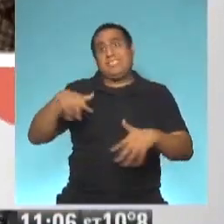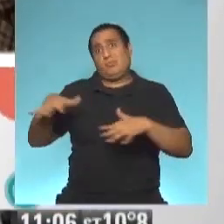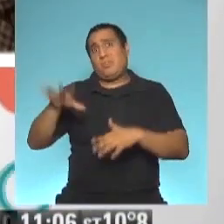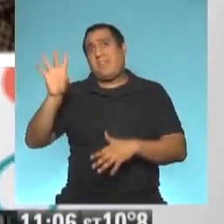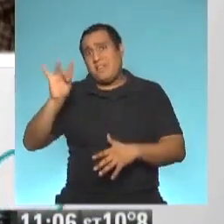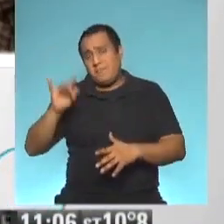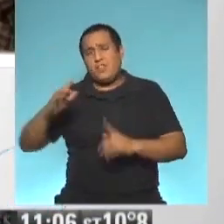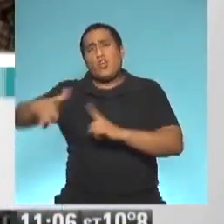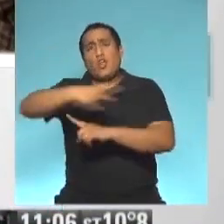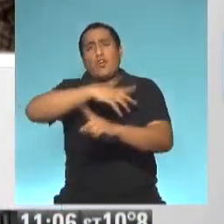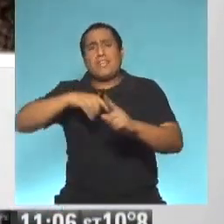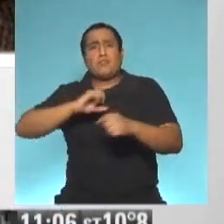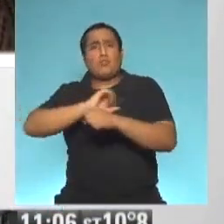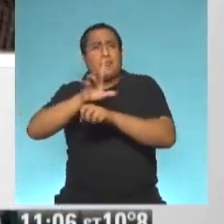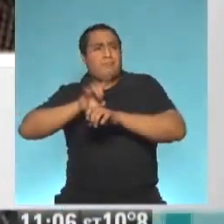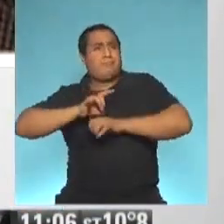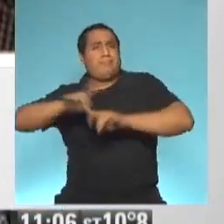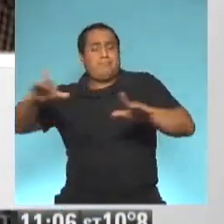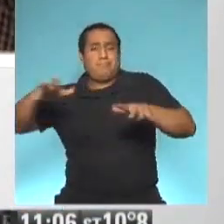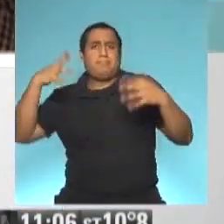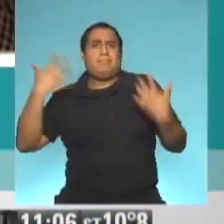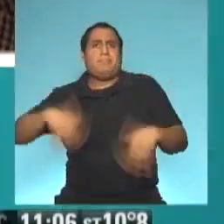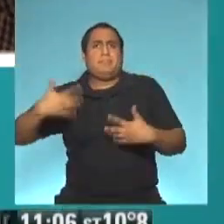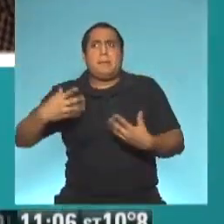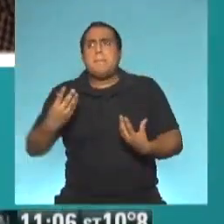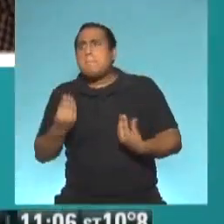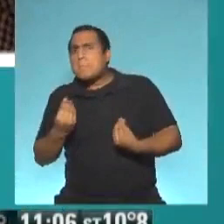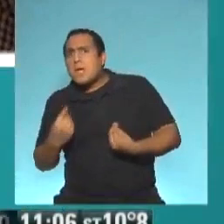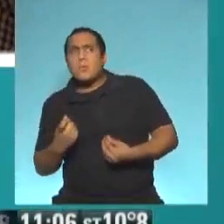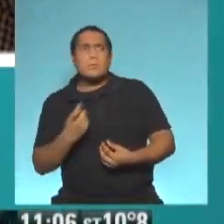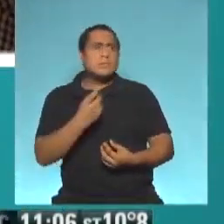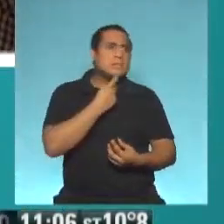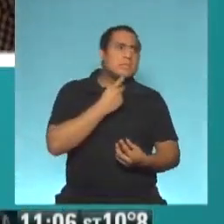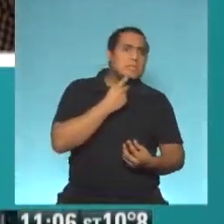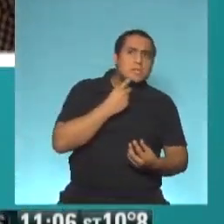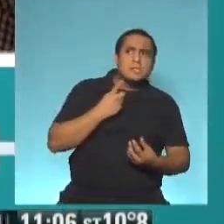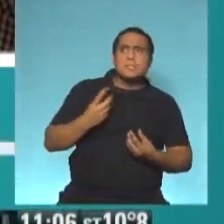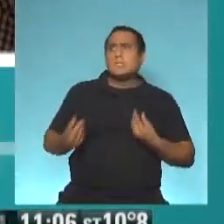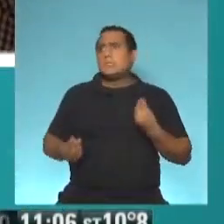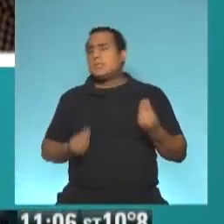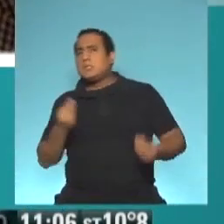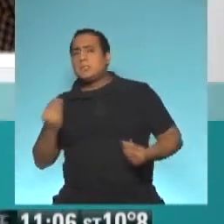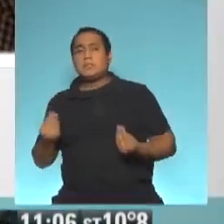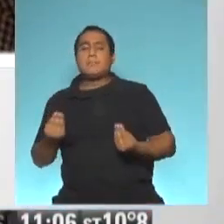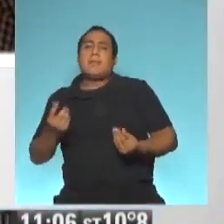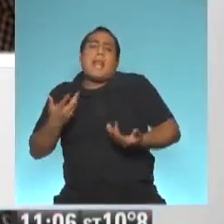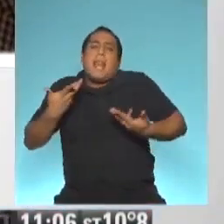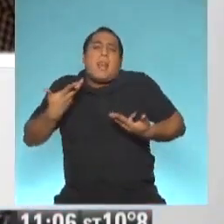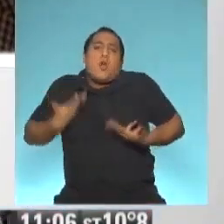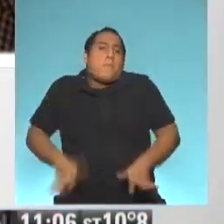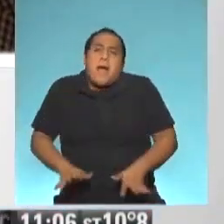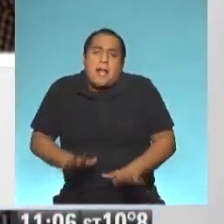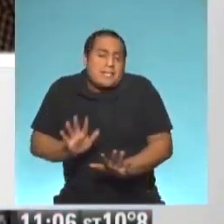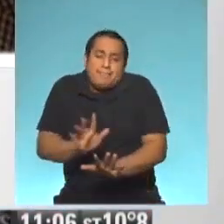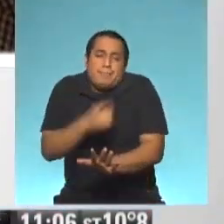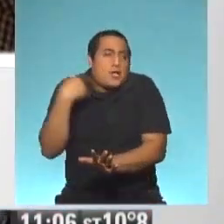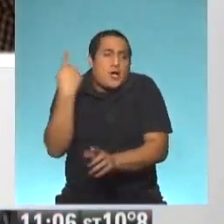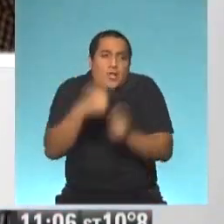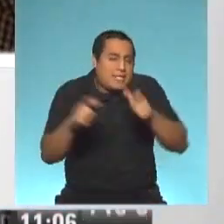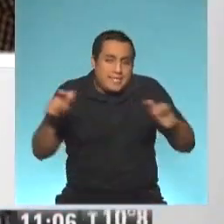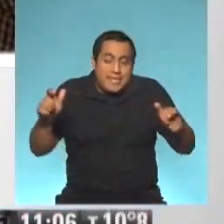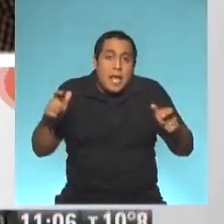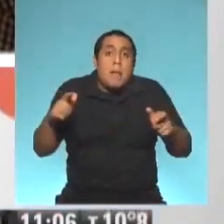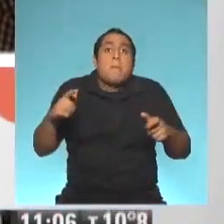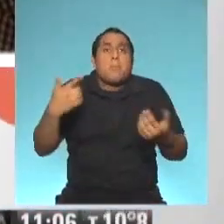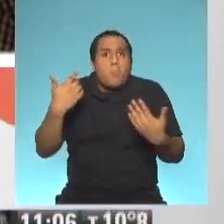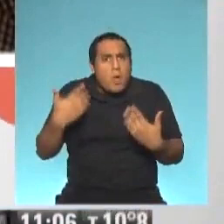un contexto de pandemia en el que hay muchísimos temores, dudas, miedos, que son naturales, casi le diría, de la condición humana. Poder